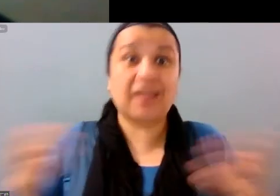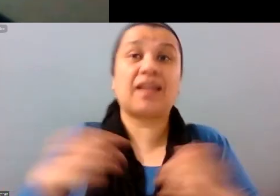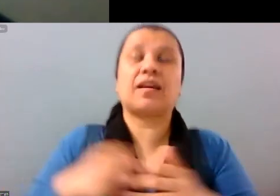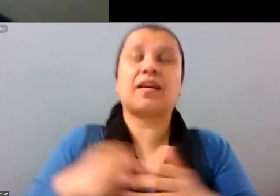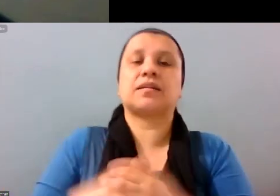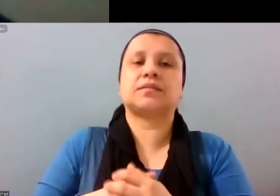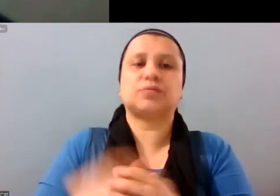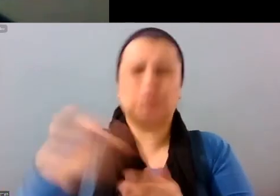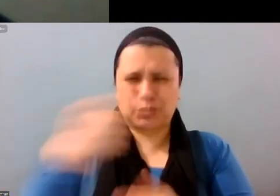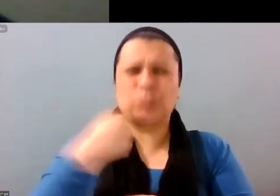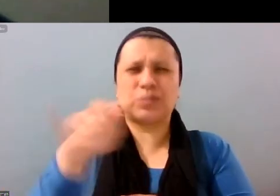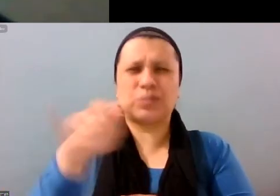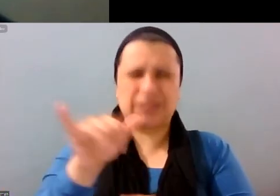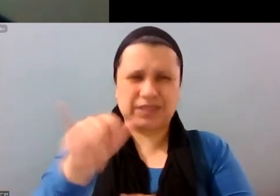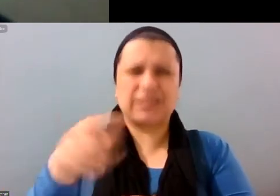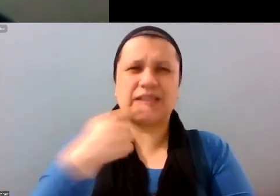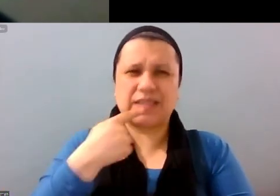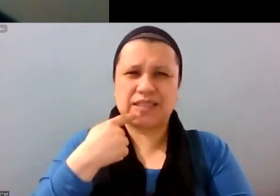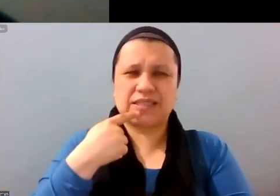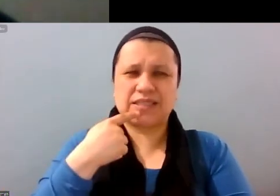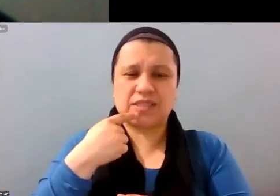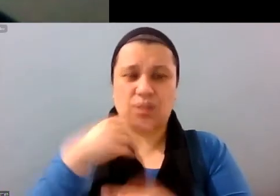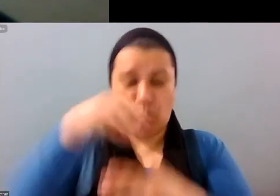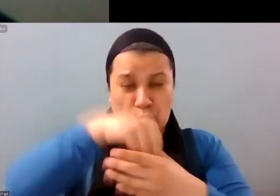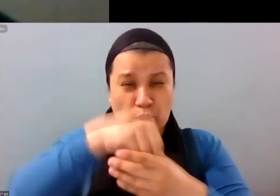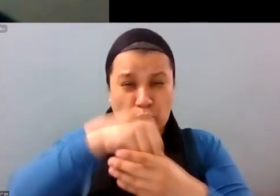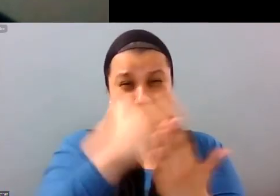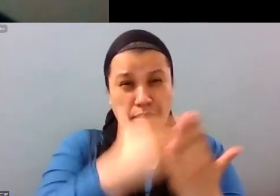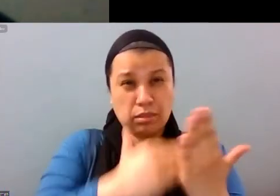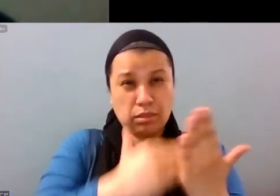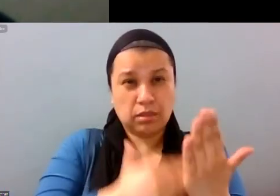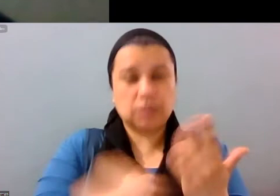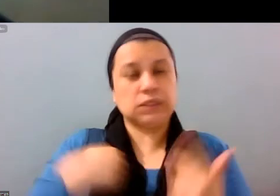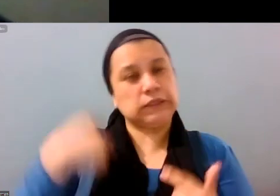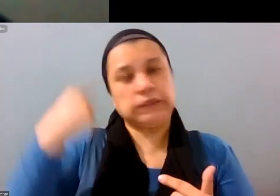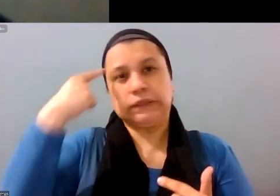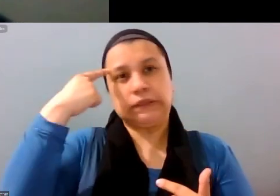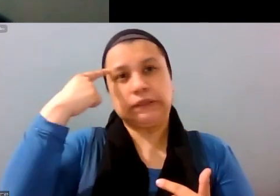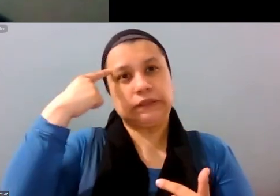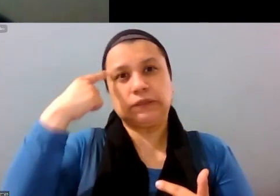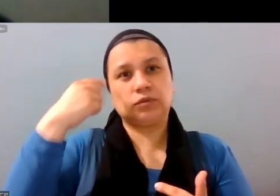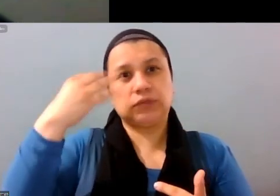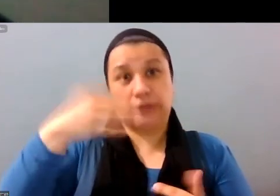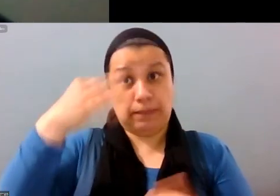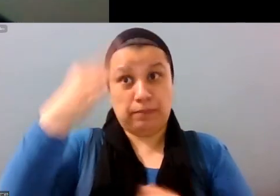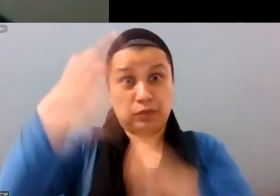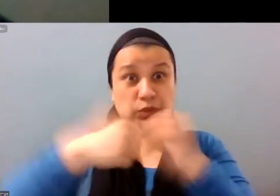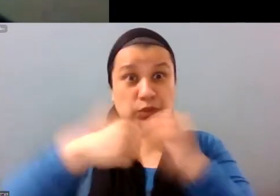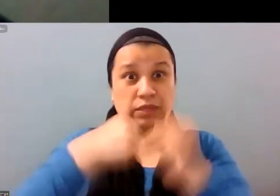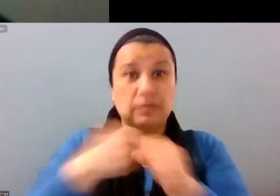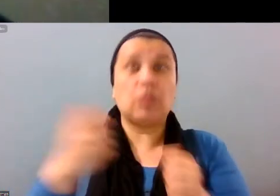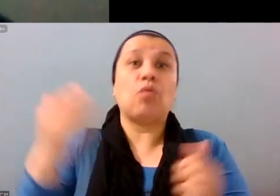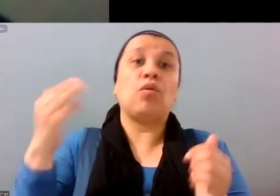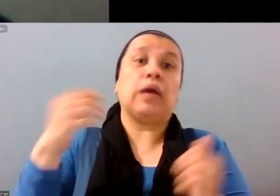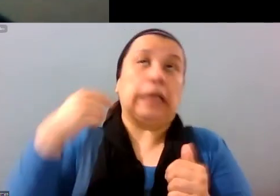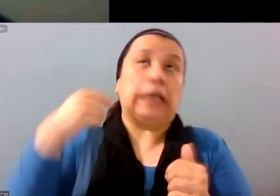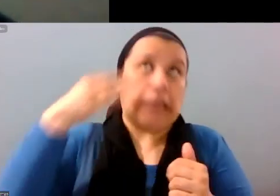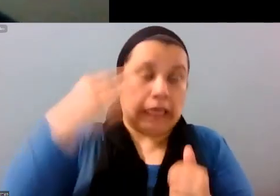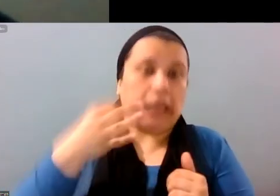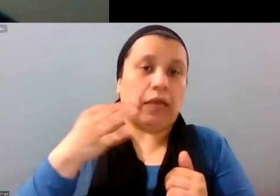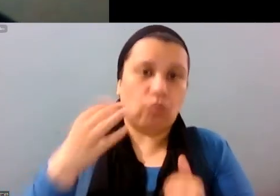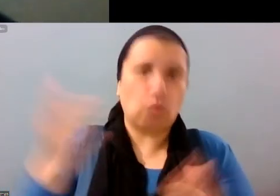anteriormente los contenidos me parece que para este otro año deberían retomar